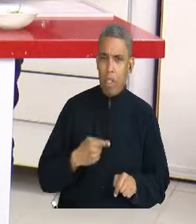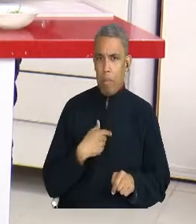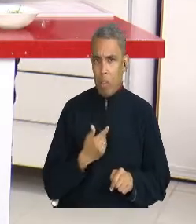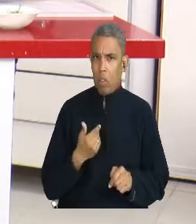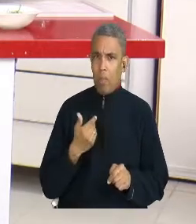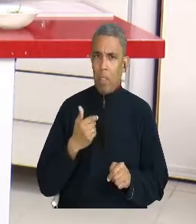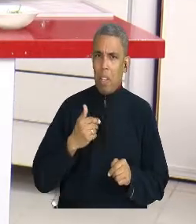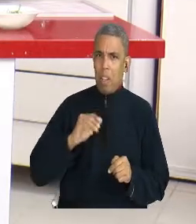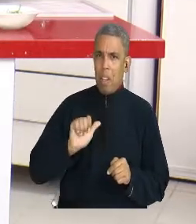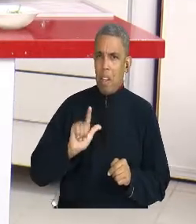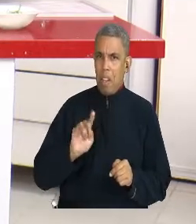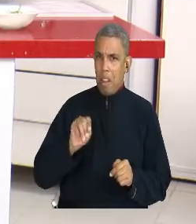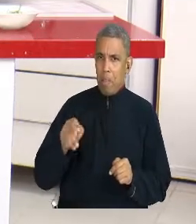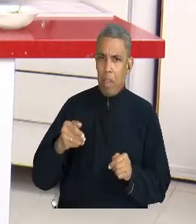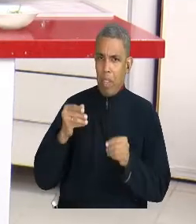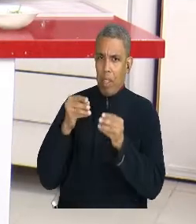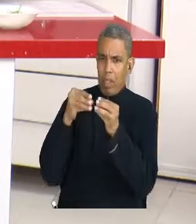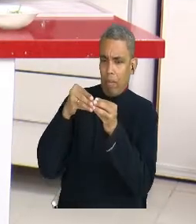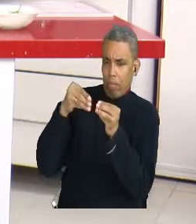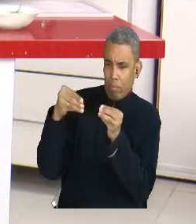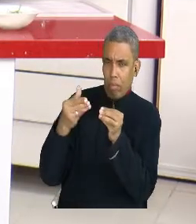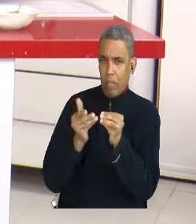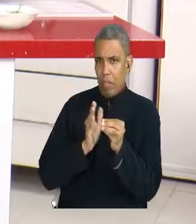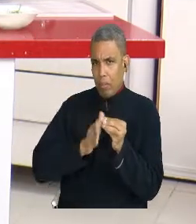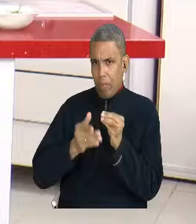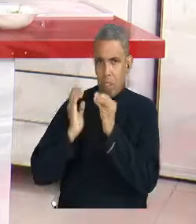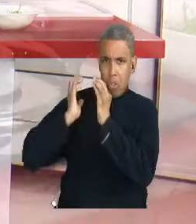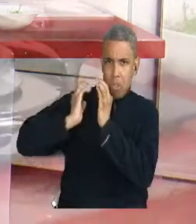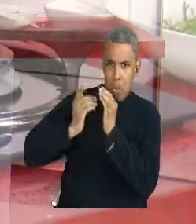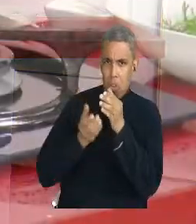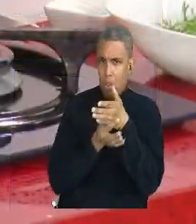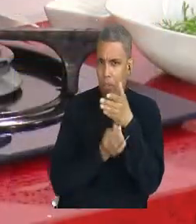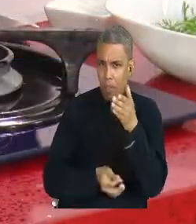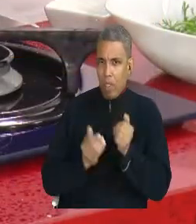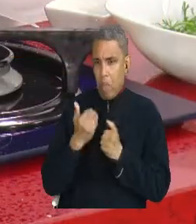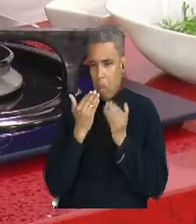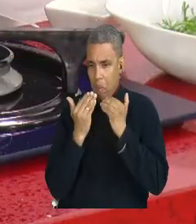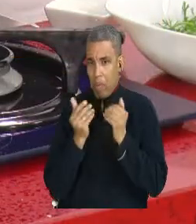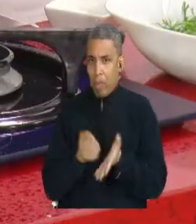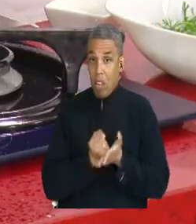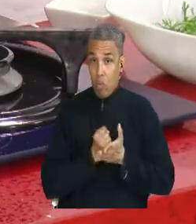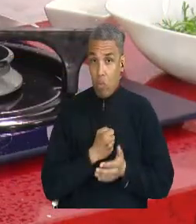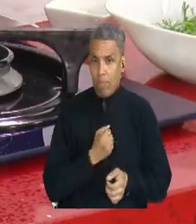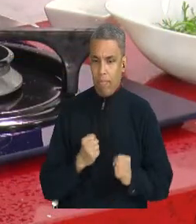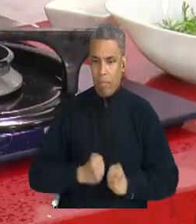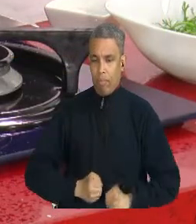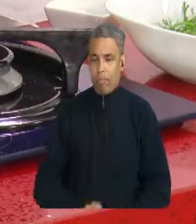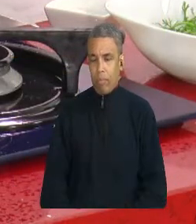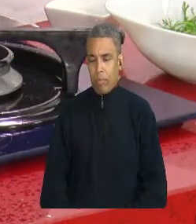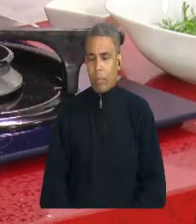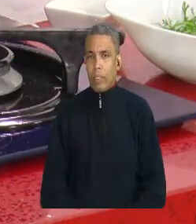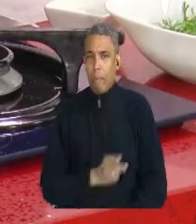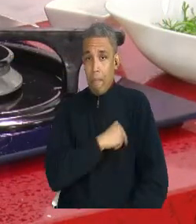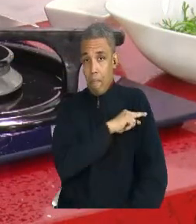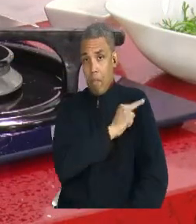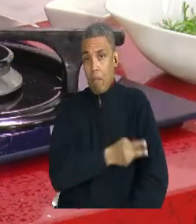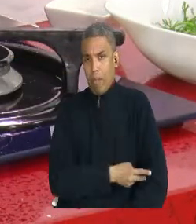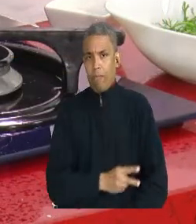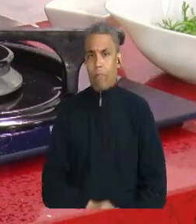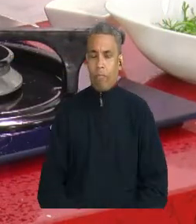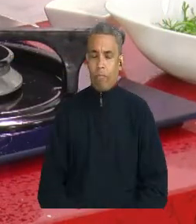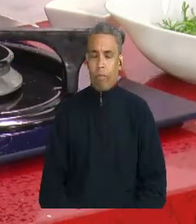Roche? Interesante. Entonces, si quieres aquí me agregas un poquitico de crema de coco, la leche de crema. Okay. Dale. Poquita porque es bastante dulce.